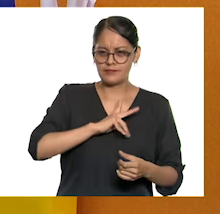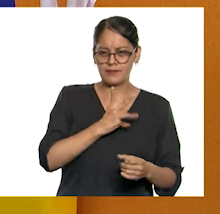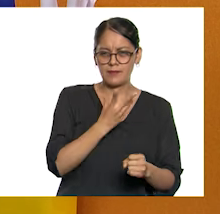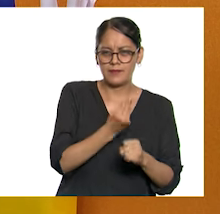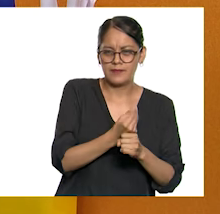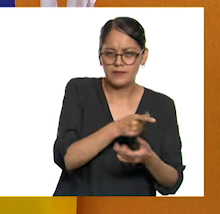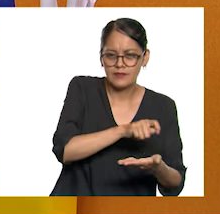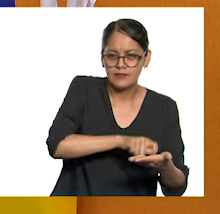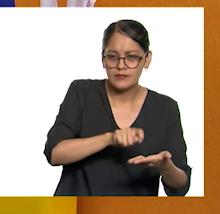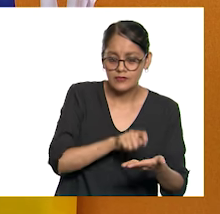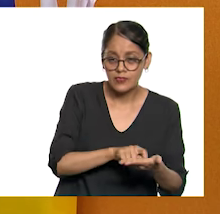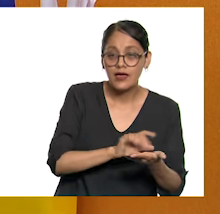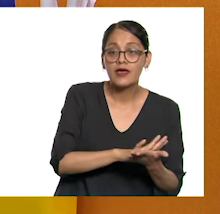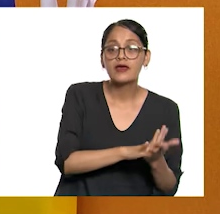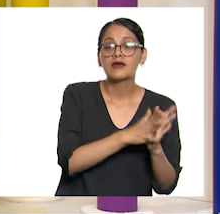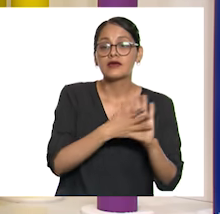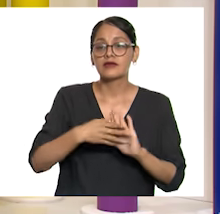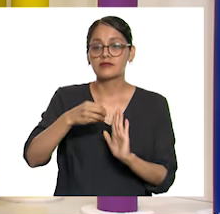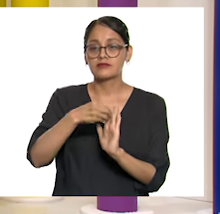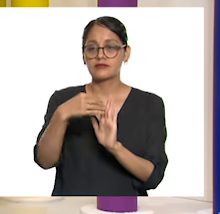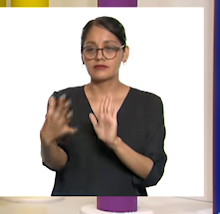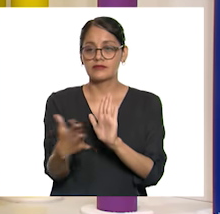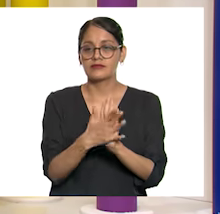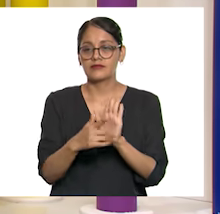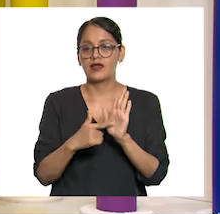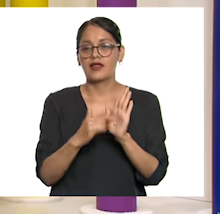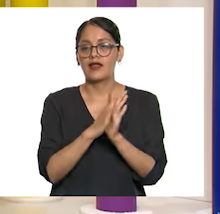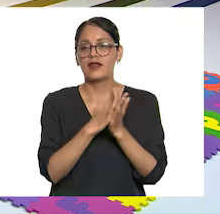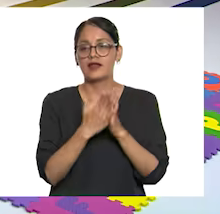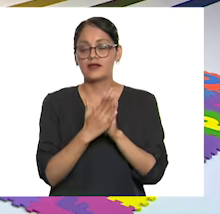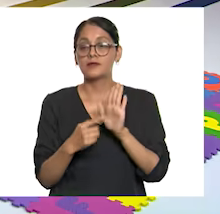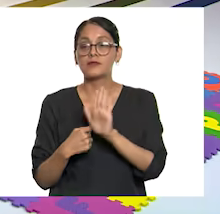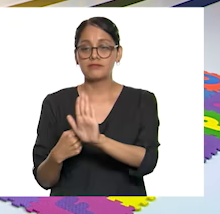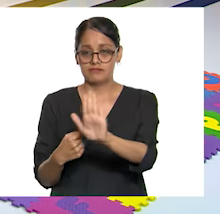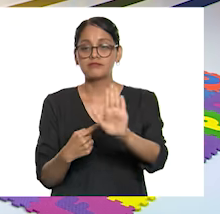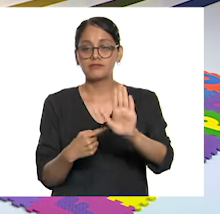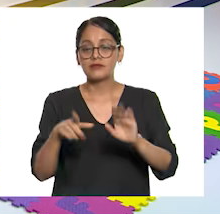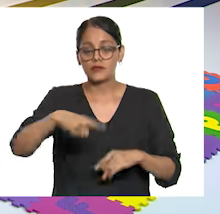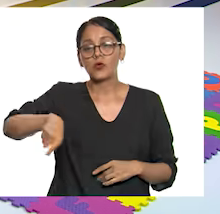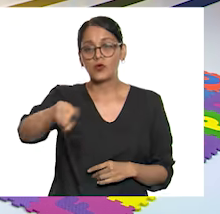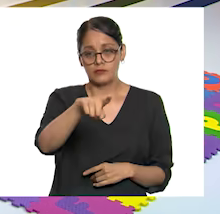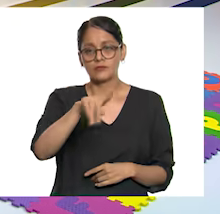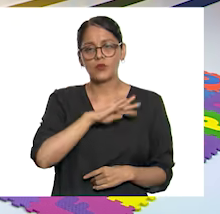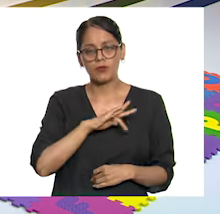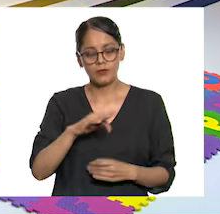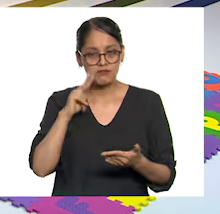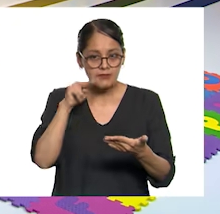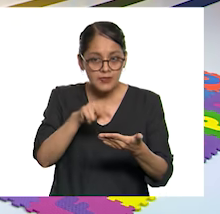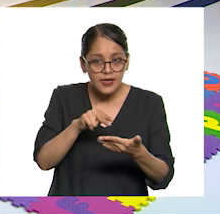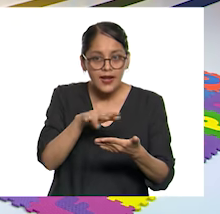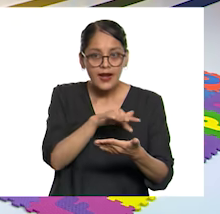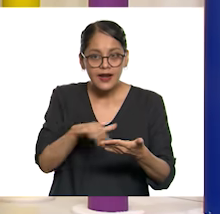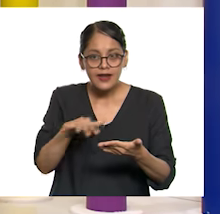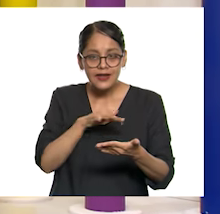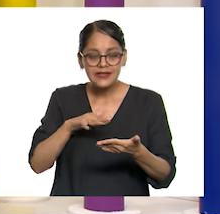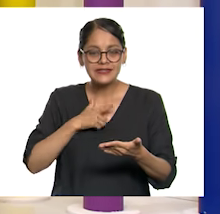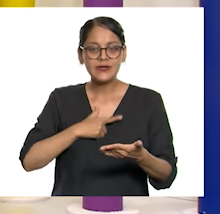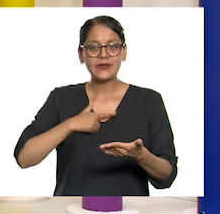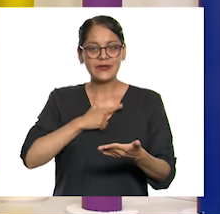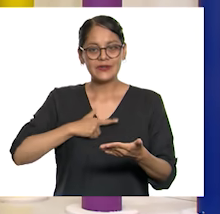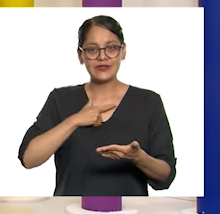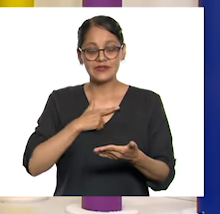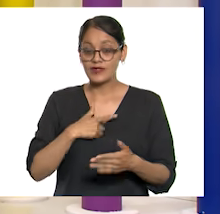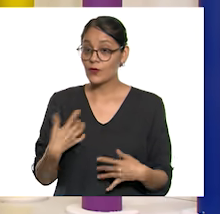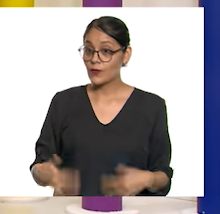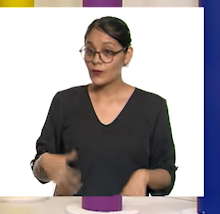importante, dejarlas por escrito para que nosotros podamos, pues, podamos disfrutar de ellas. ¡Ay, qué